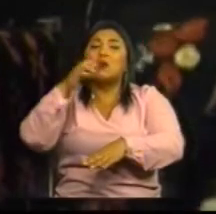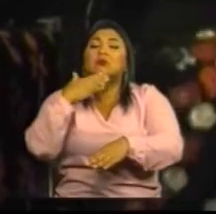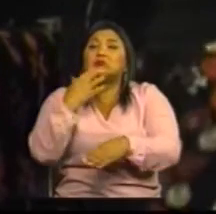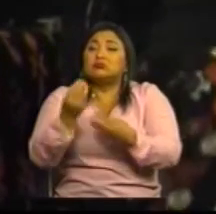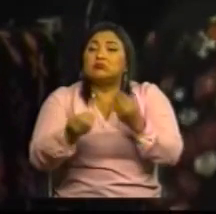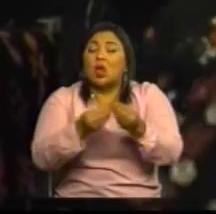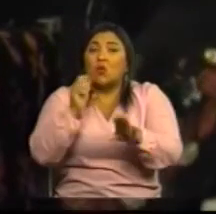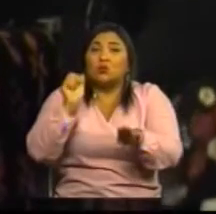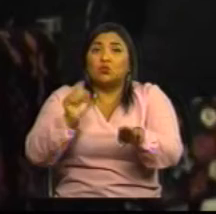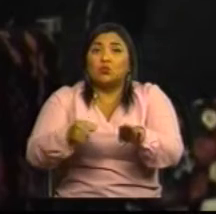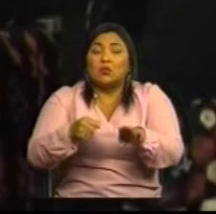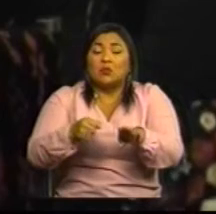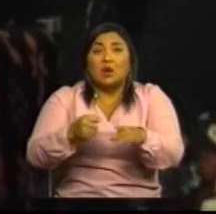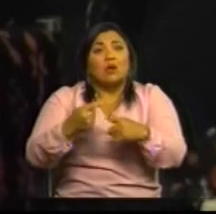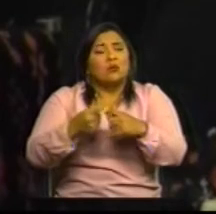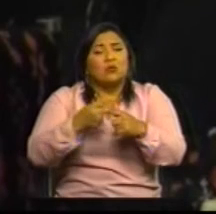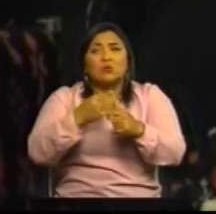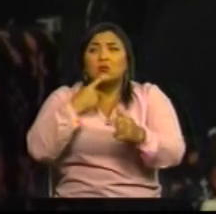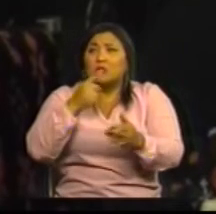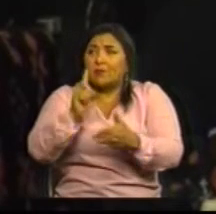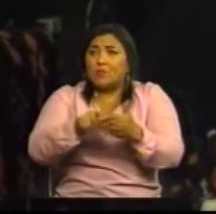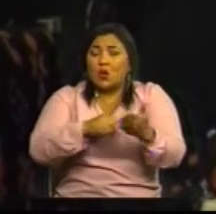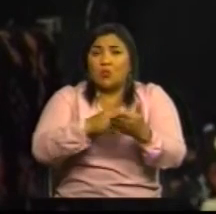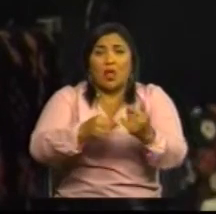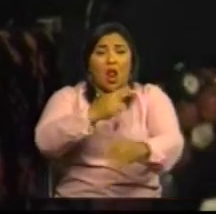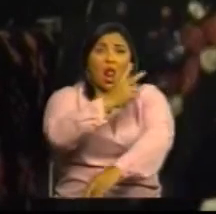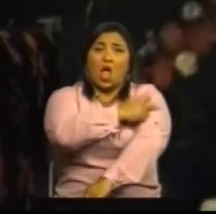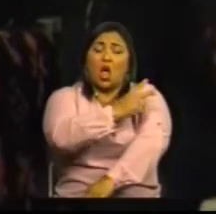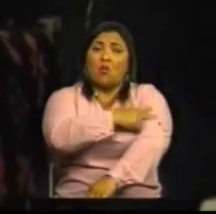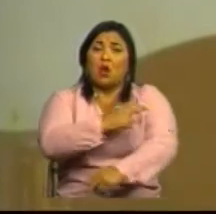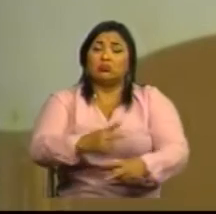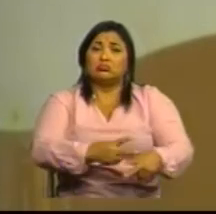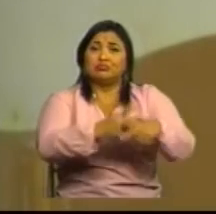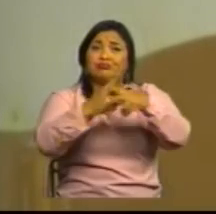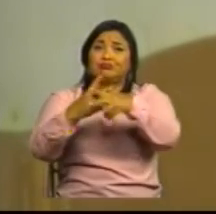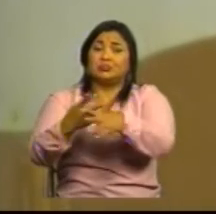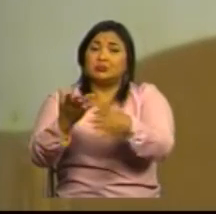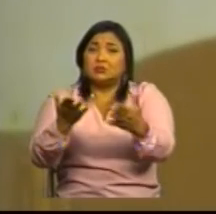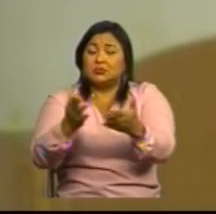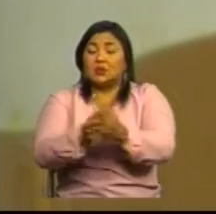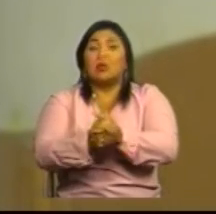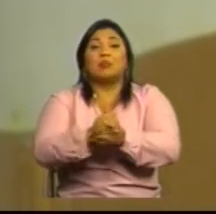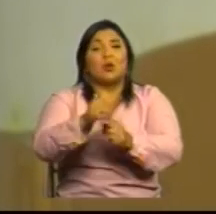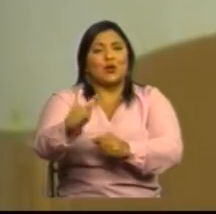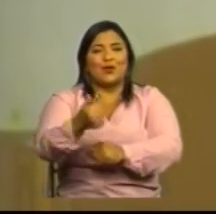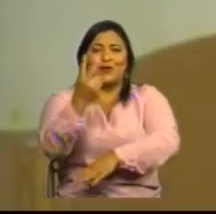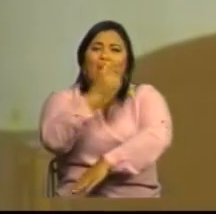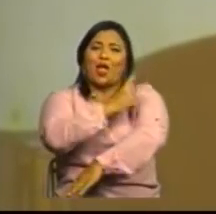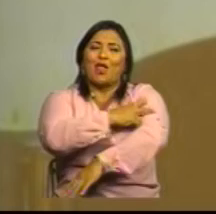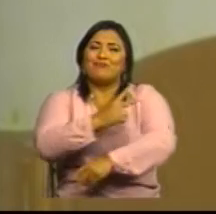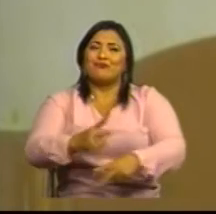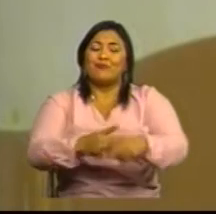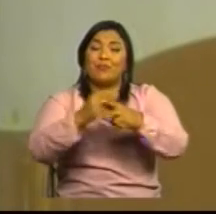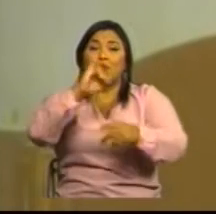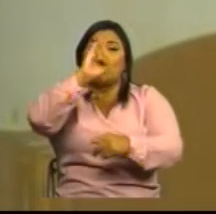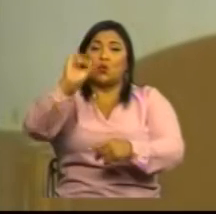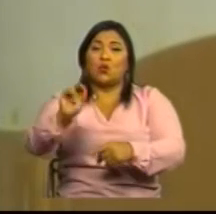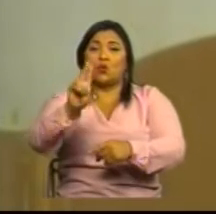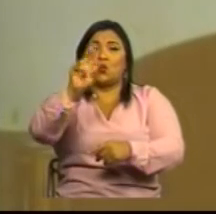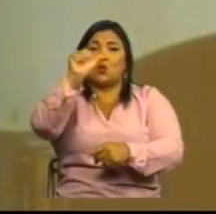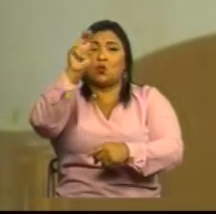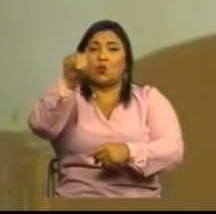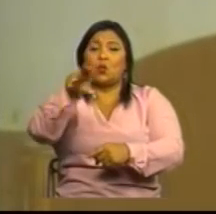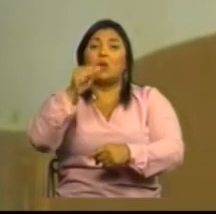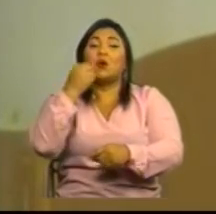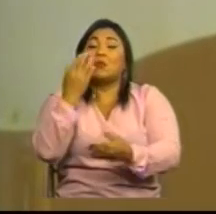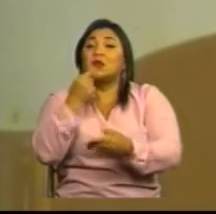jueces. Eso nos está prohibido a los vocales del Consejo de la Judicatura. Por otra parte, el ex vocal de la Judicatura, Juan Pablo Albán, se refiere a